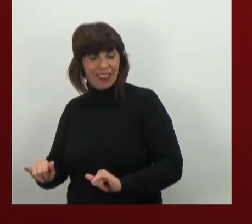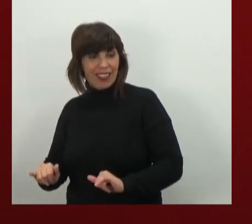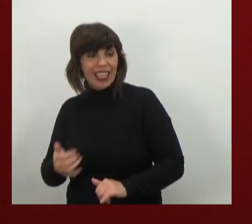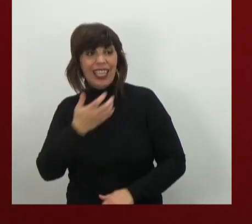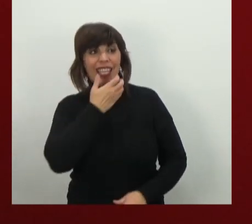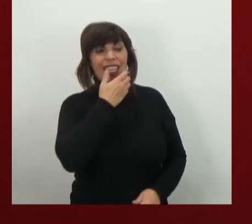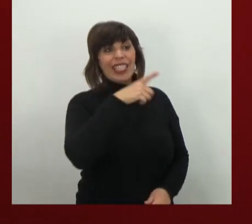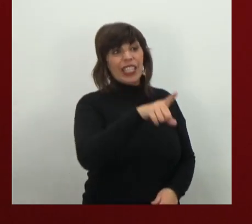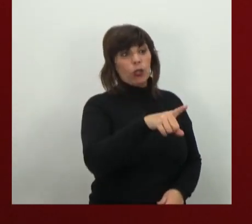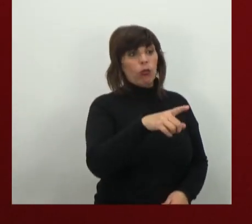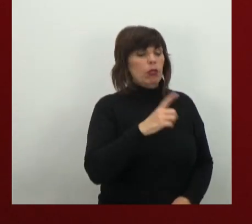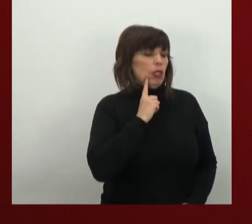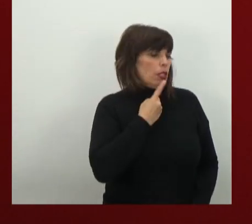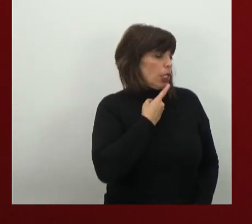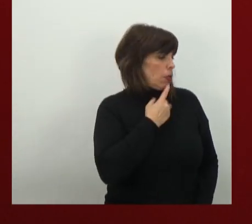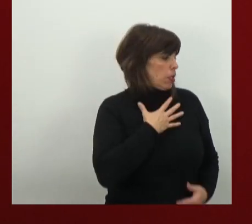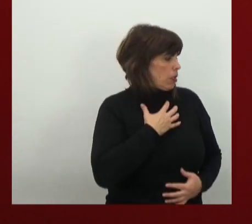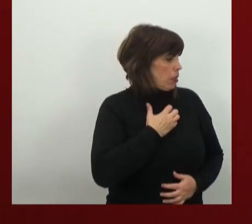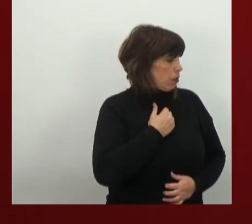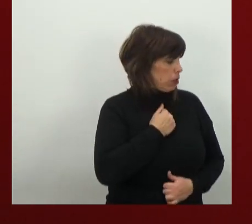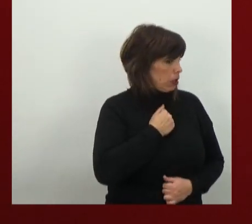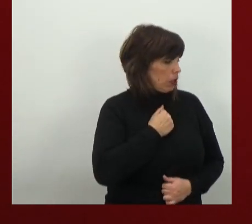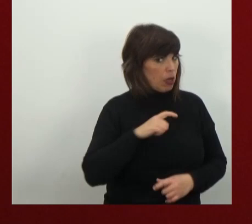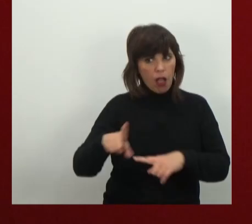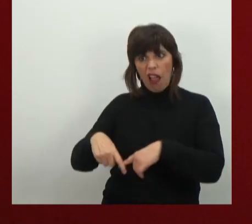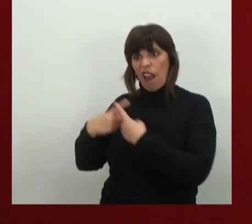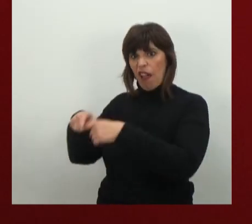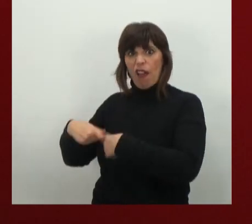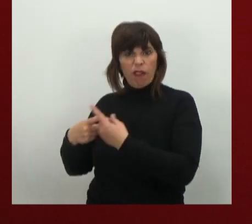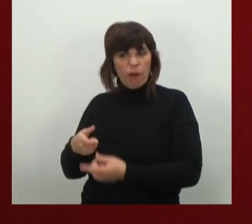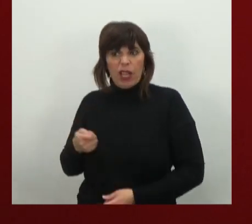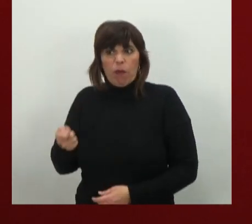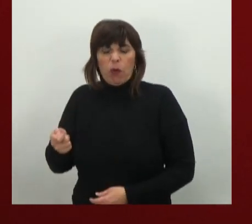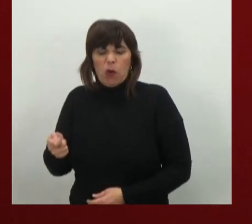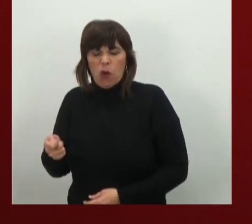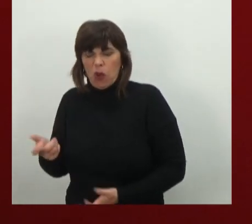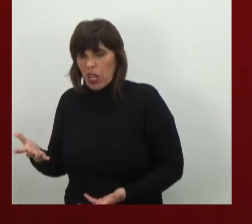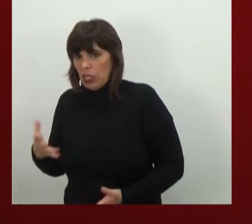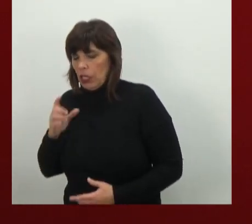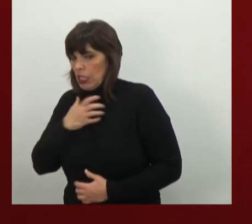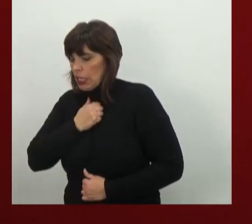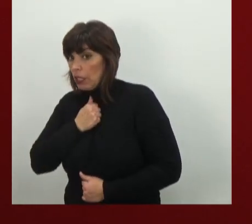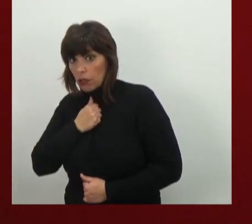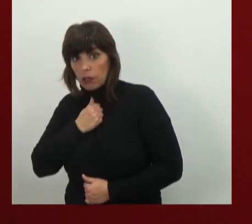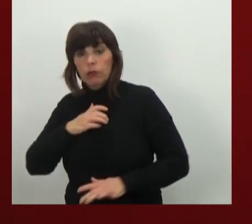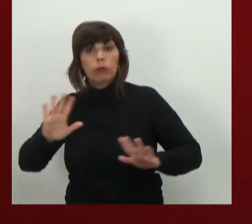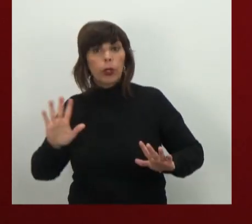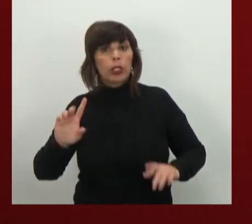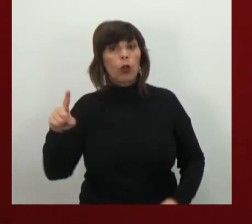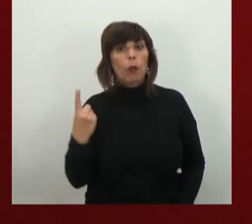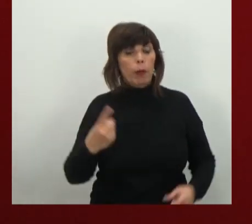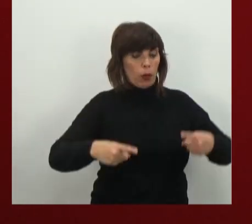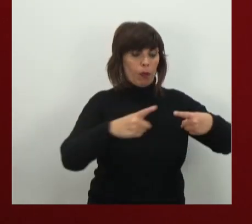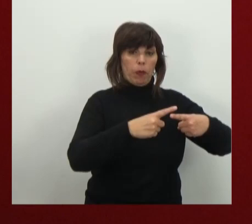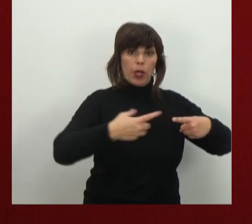eres un amargado, un agobiado, vas a agobiar toda tu familia. Por eso, primero el Señor,